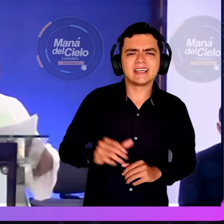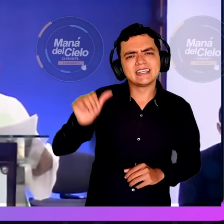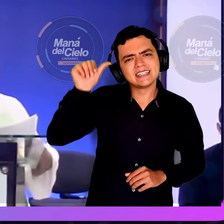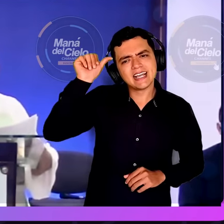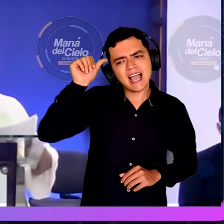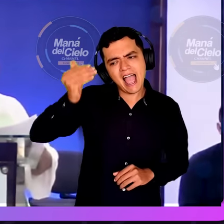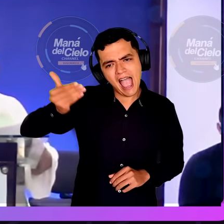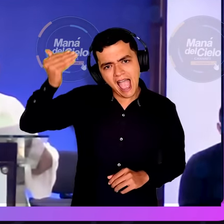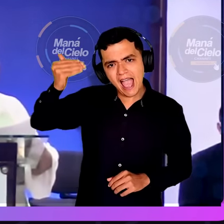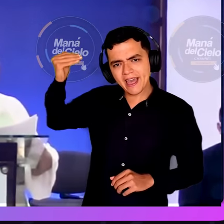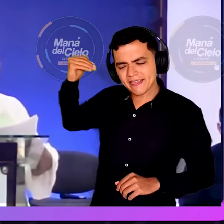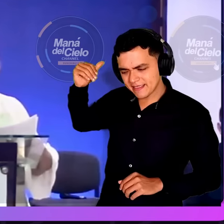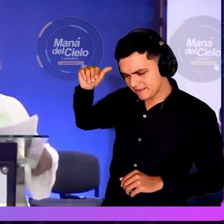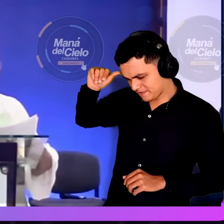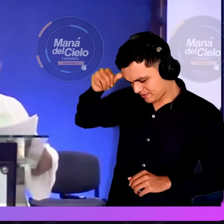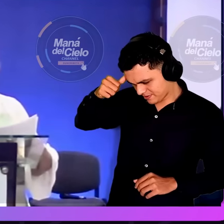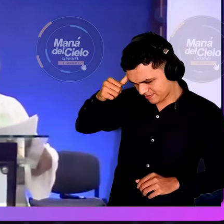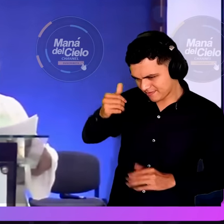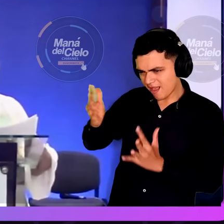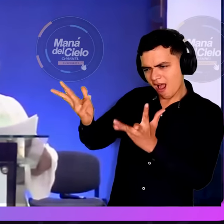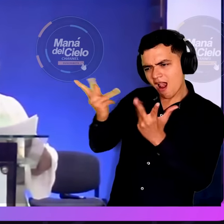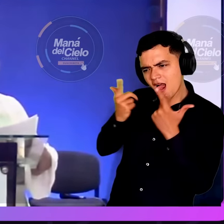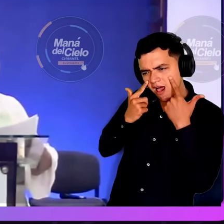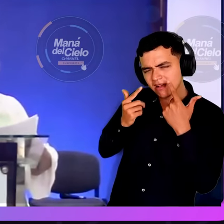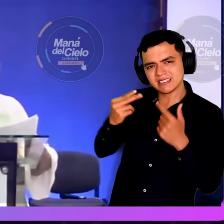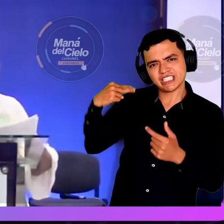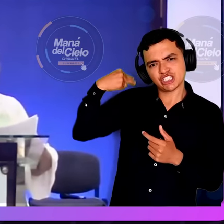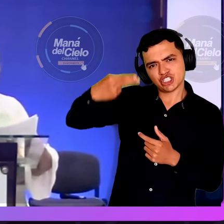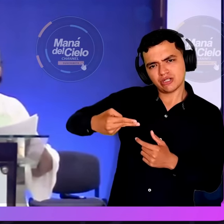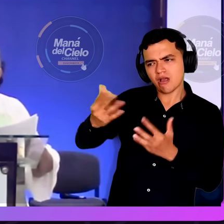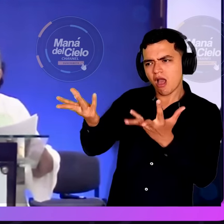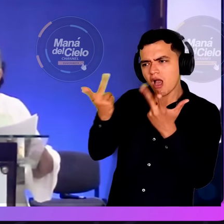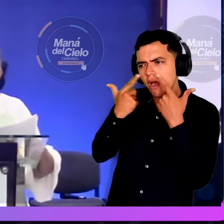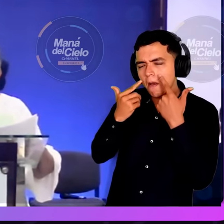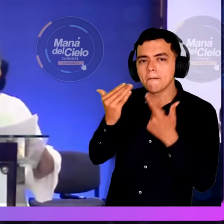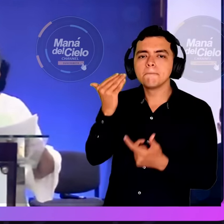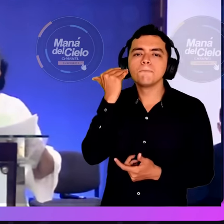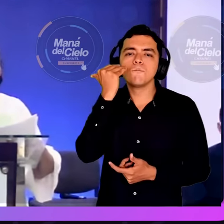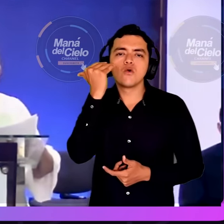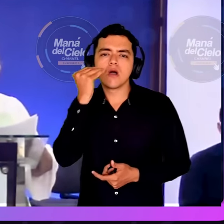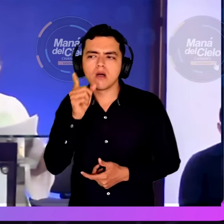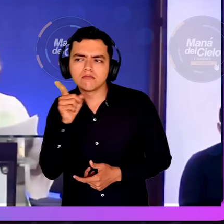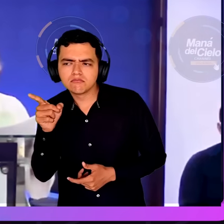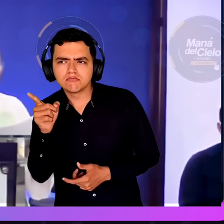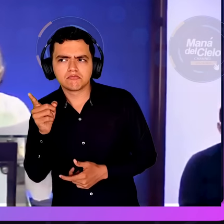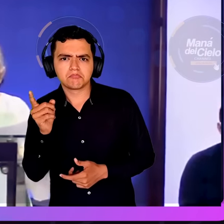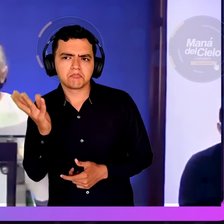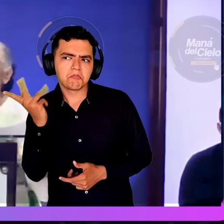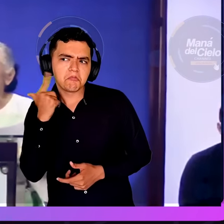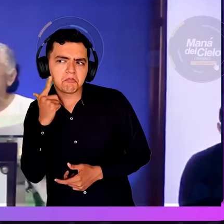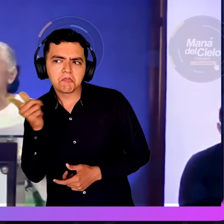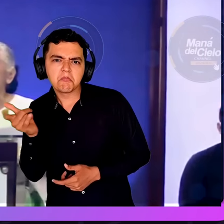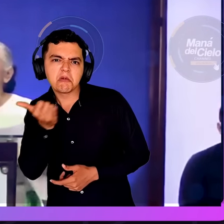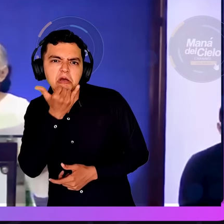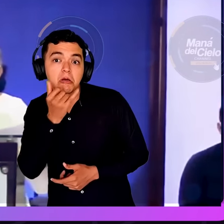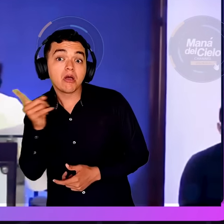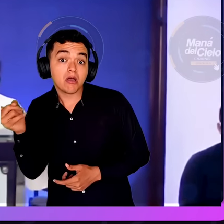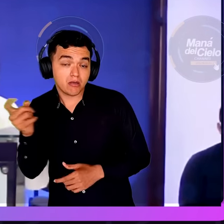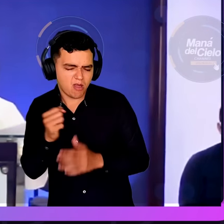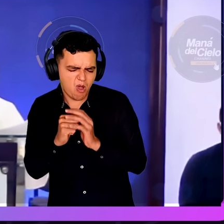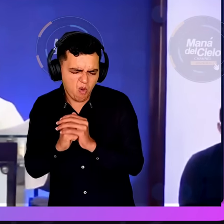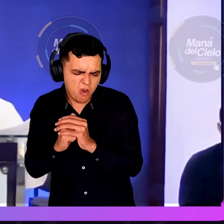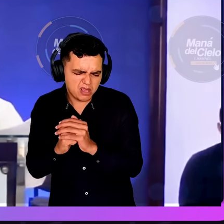mujer que había sido muy especial, pues en las cosas de Dios, muy entregada, de mucha oración, y ella tiene